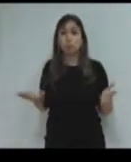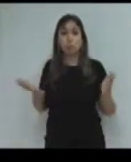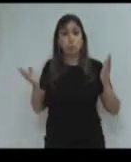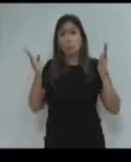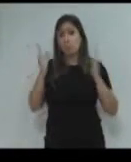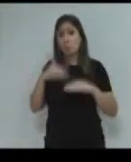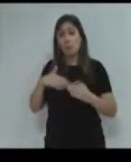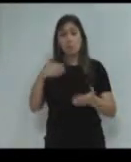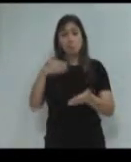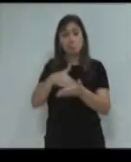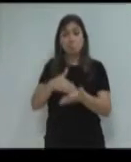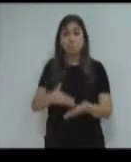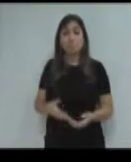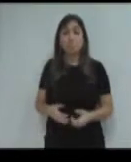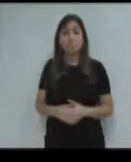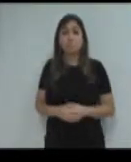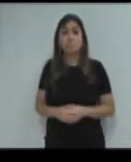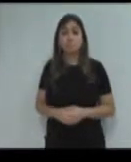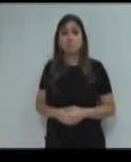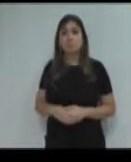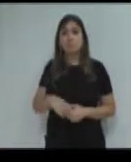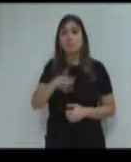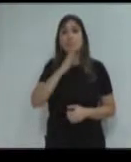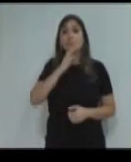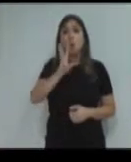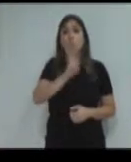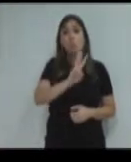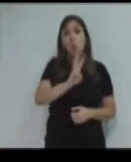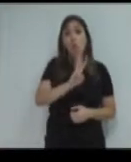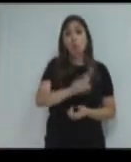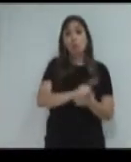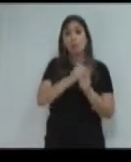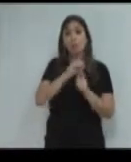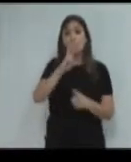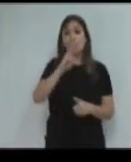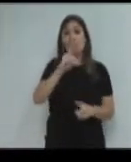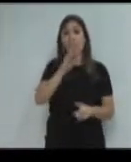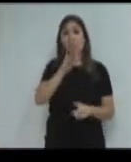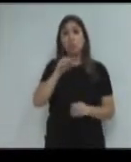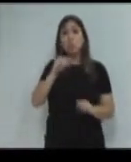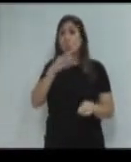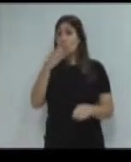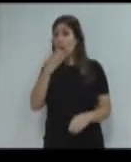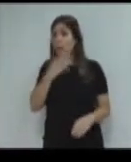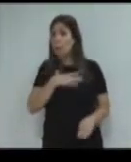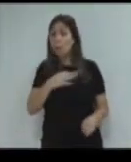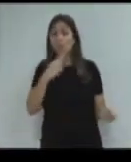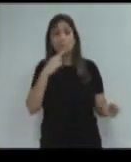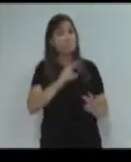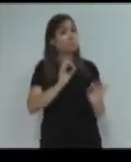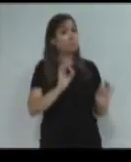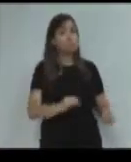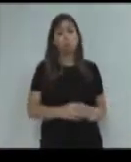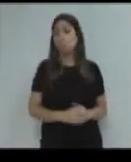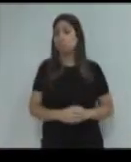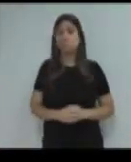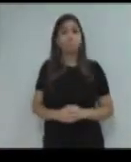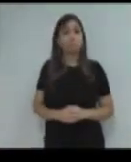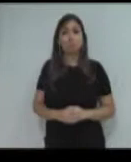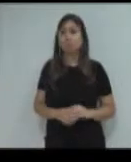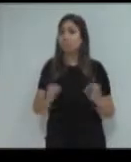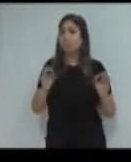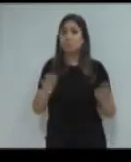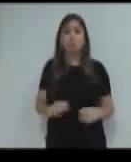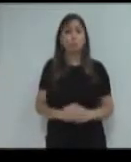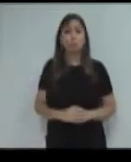sin acceder a esta información. Si ese Word se ha convertido en PDF, ¿puedes acceder? Estamos en las mismas. Igual. Estamos en las